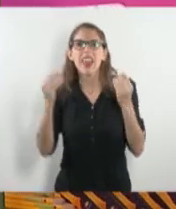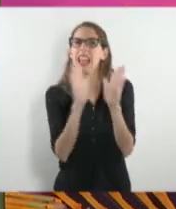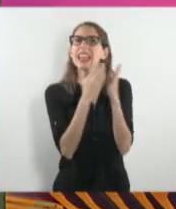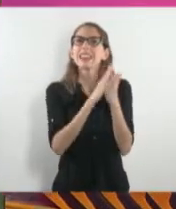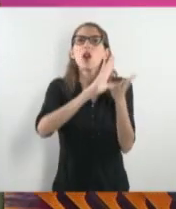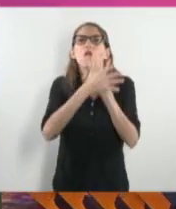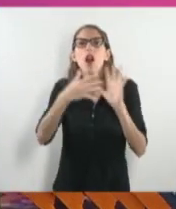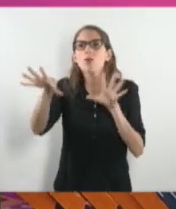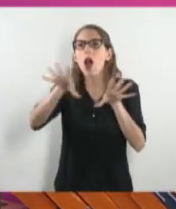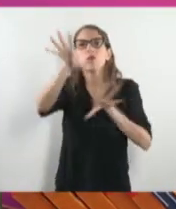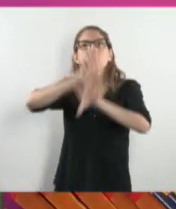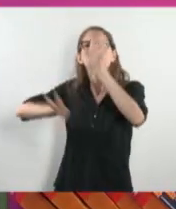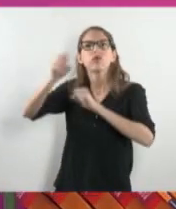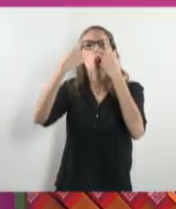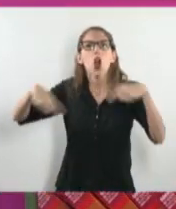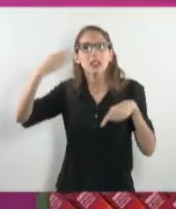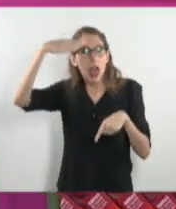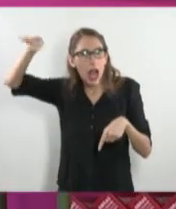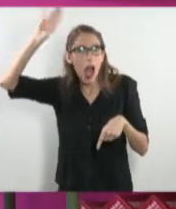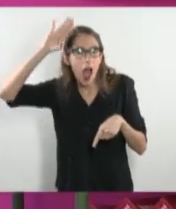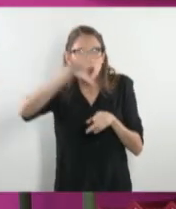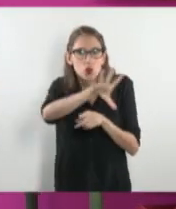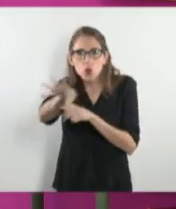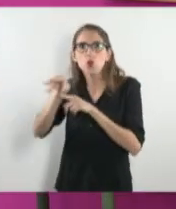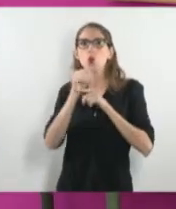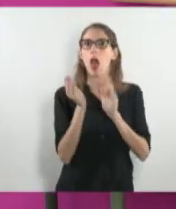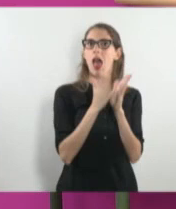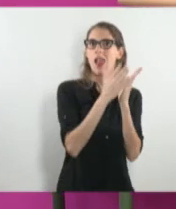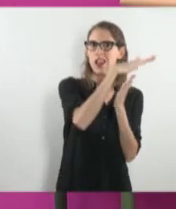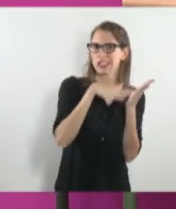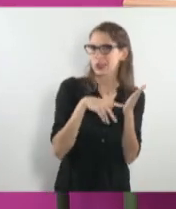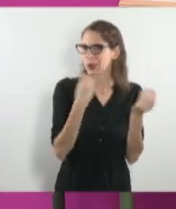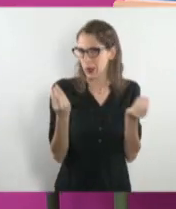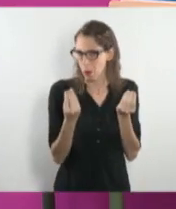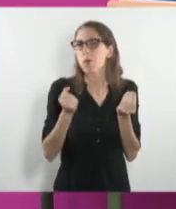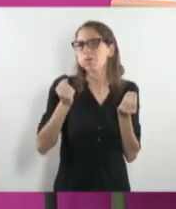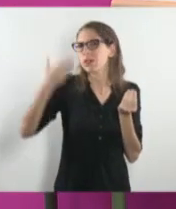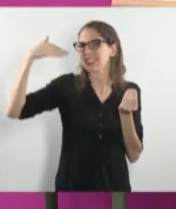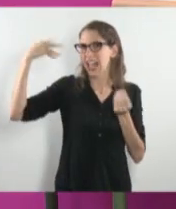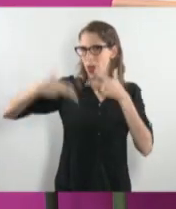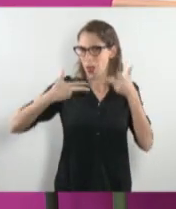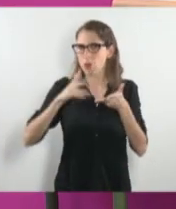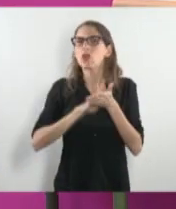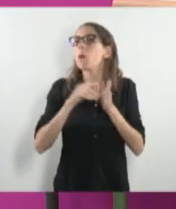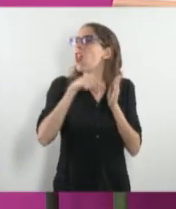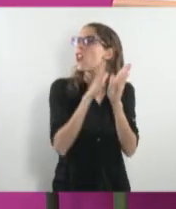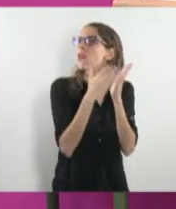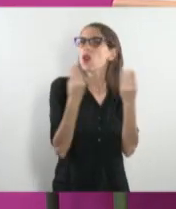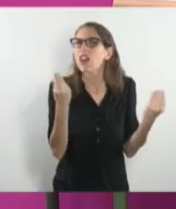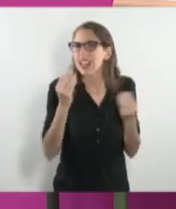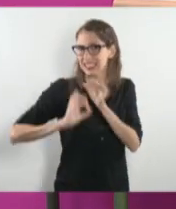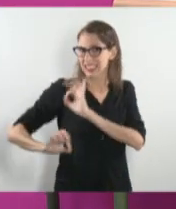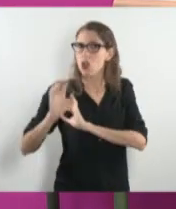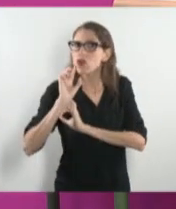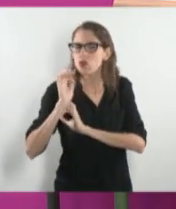gauchesca al principio, me acuerdo, de los primeros programas. Pero seguimos con literatura del siglo XIX. Exactamente. Perfecto.